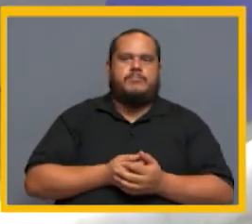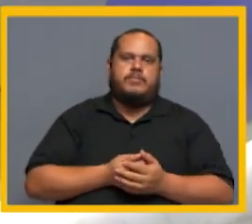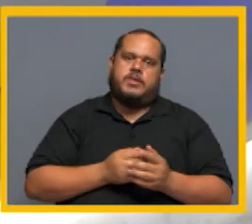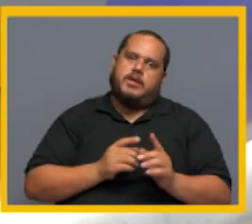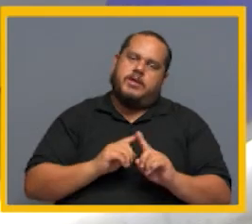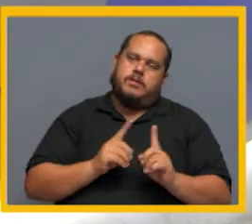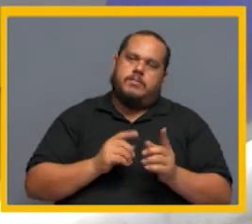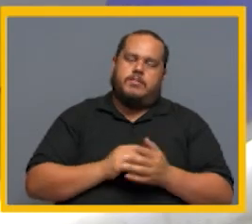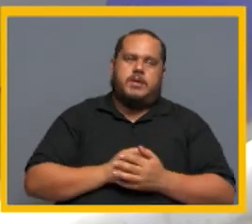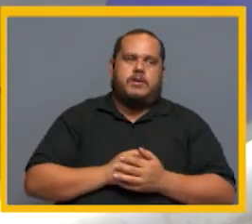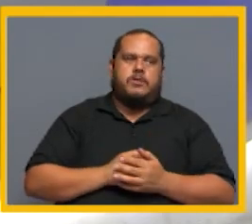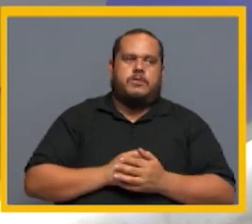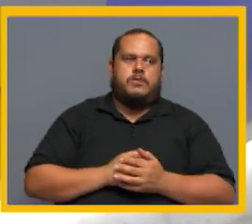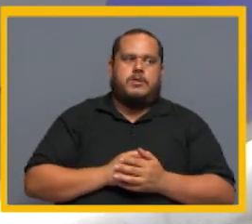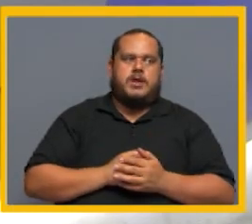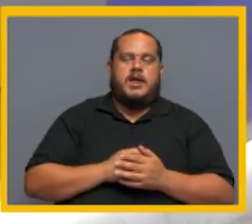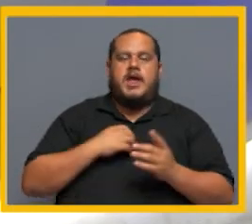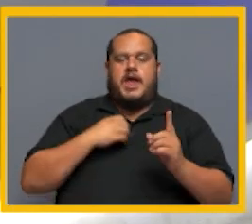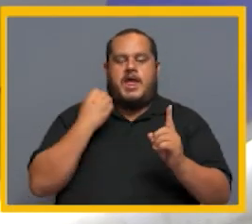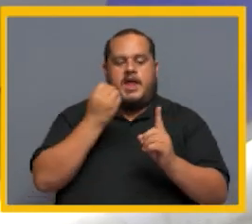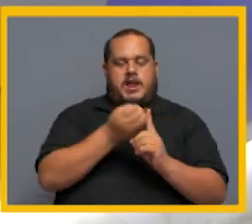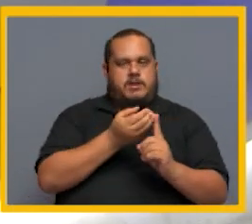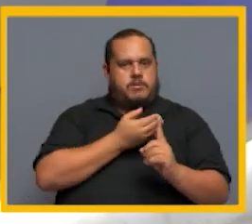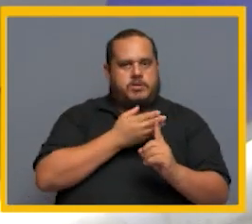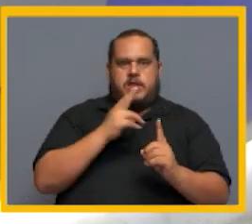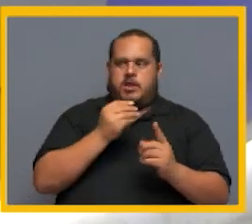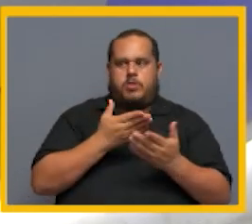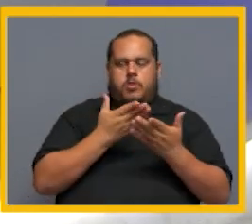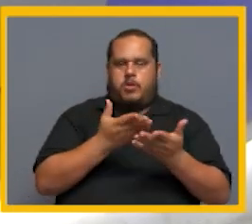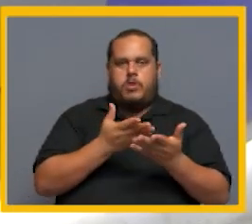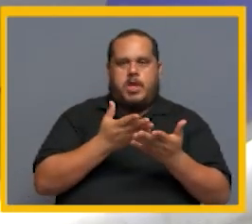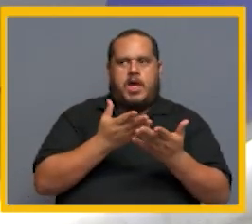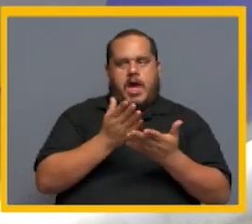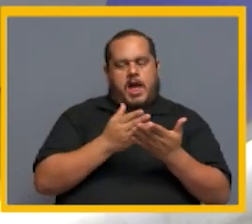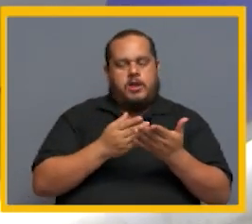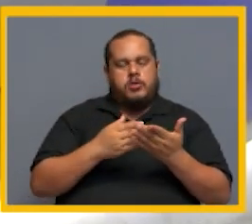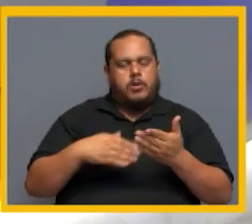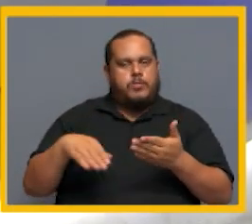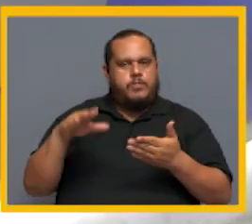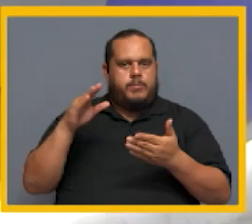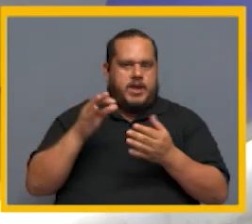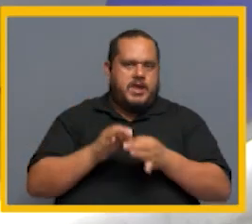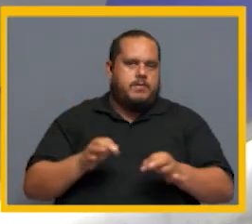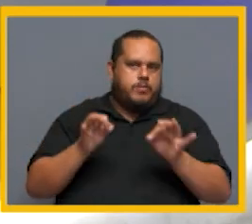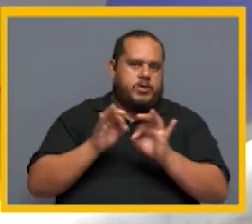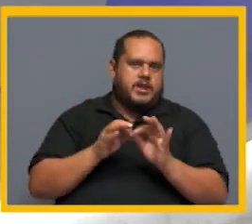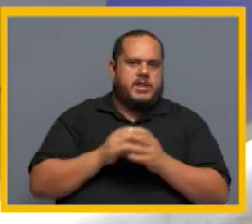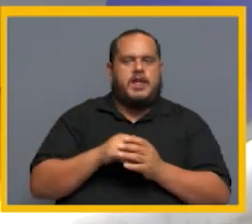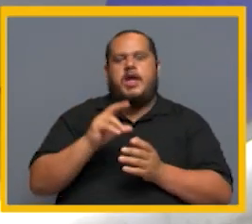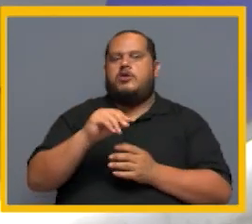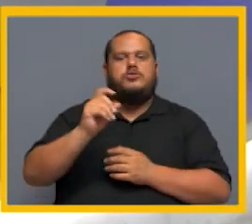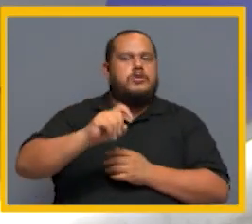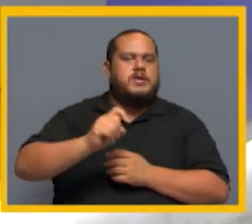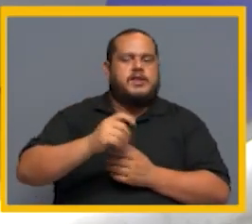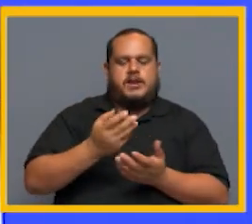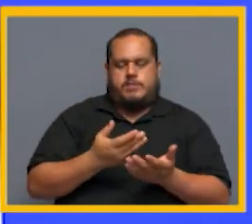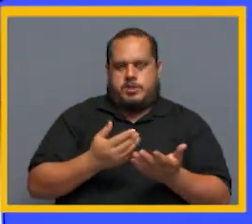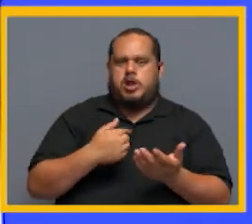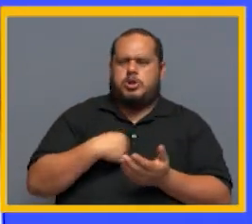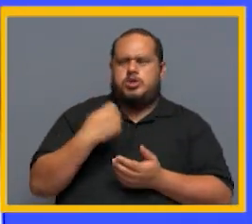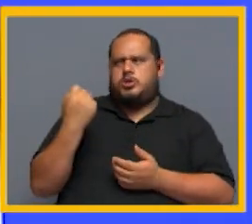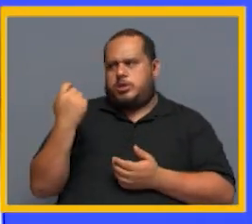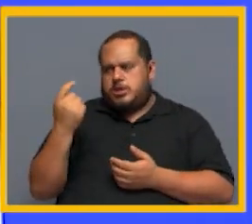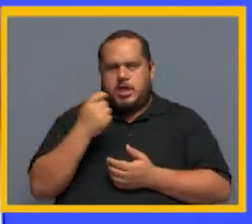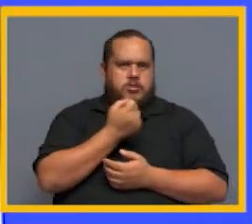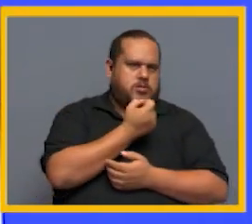es que Monte. Es que el rebote no da un ataque prometedor. Es que es el pase siguiente. No necesariamente. O sea, yo los entiendo